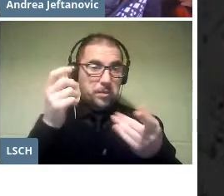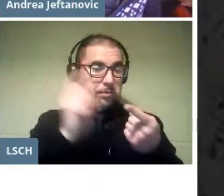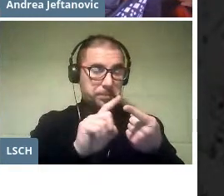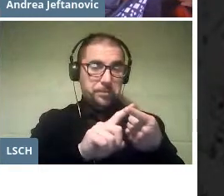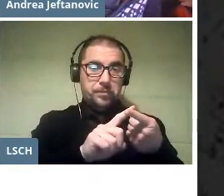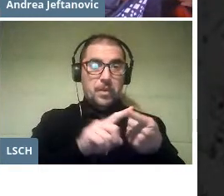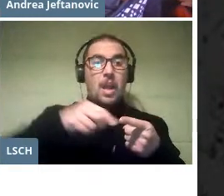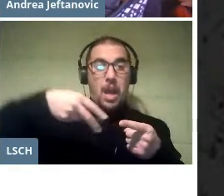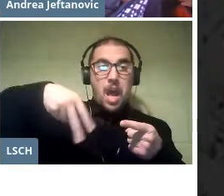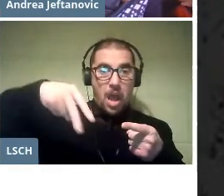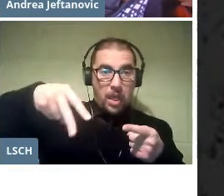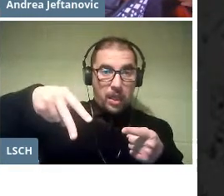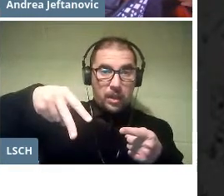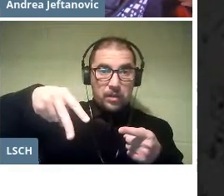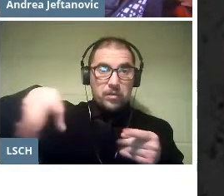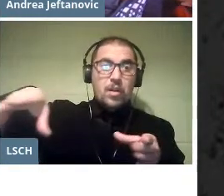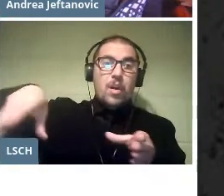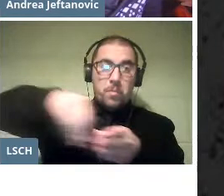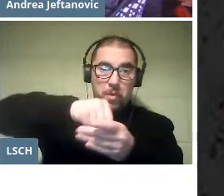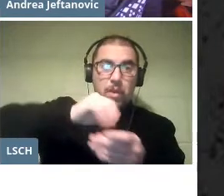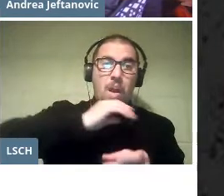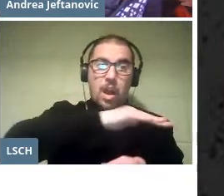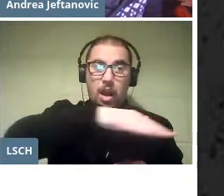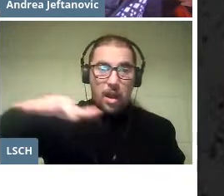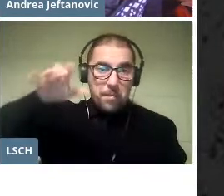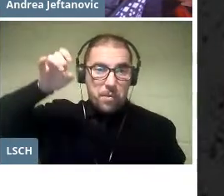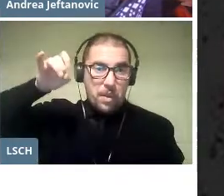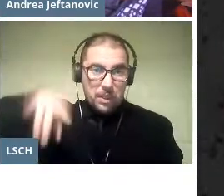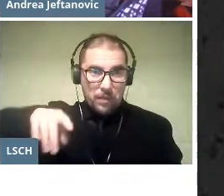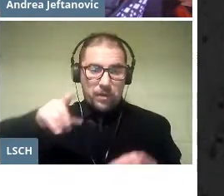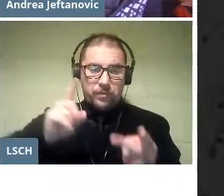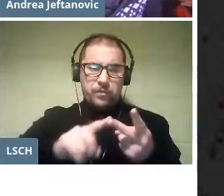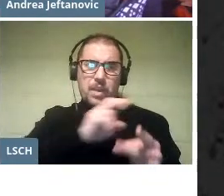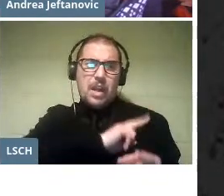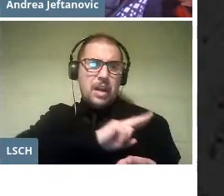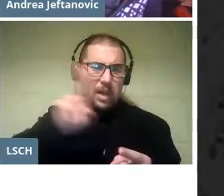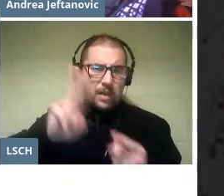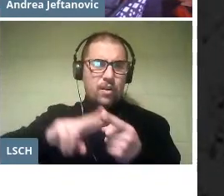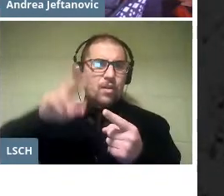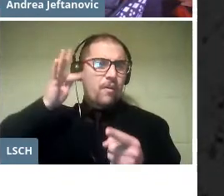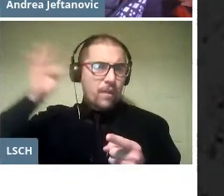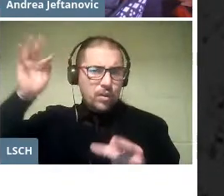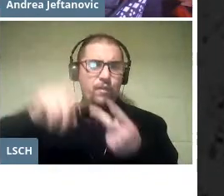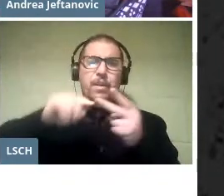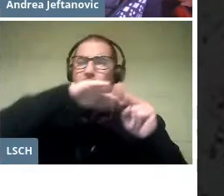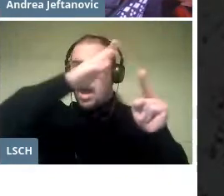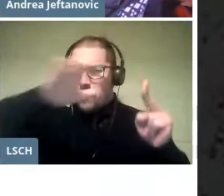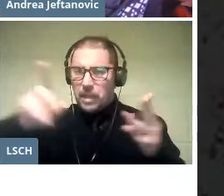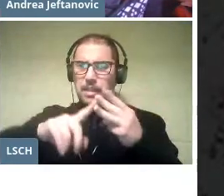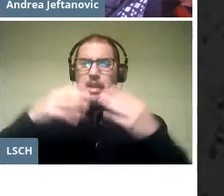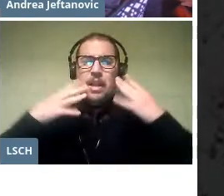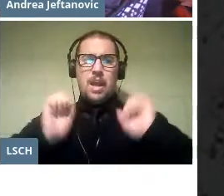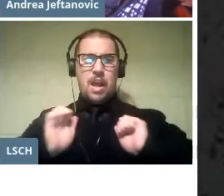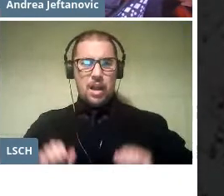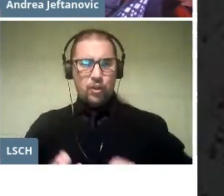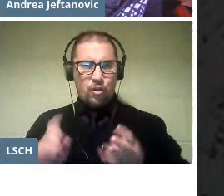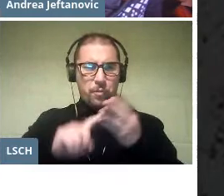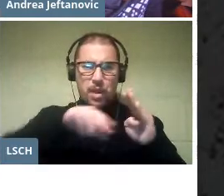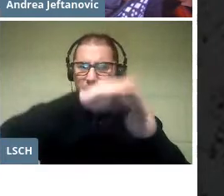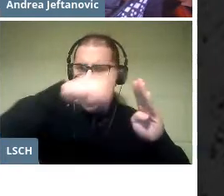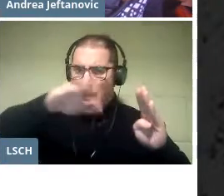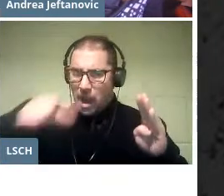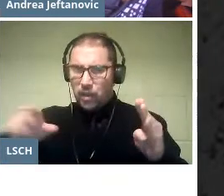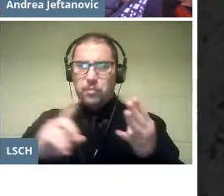andar incluye la mayoría de los campos del saber: la religión, la filosofía, el paisaje, la anatomía, la